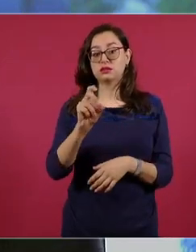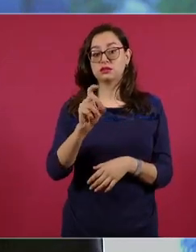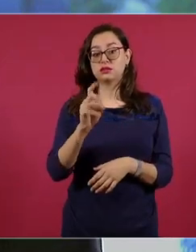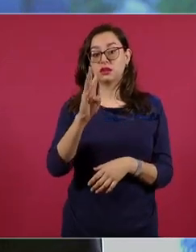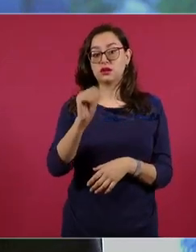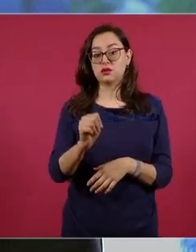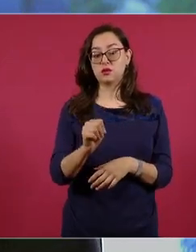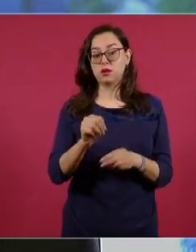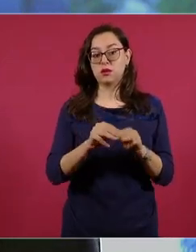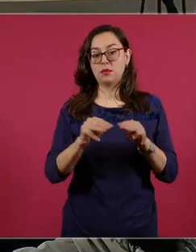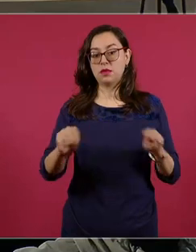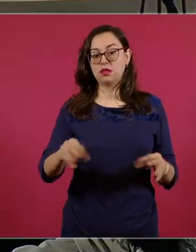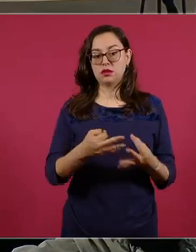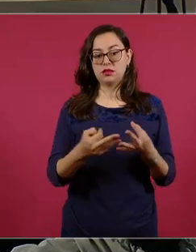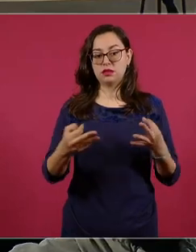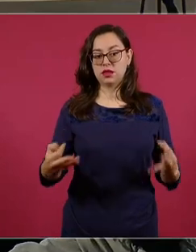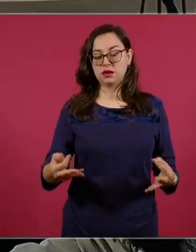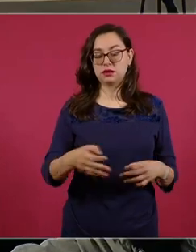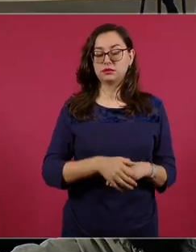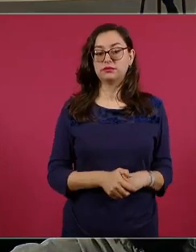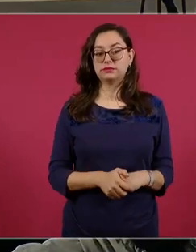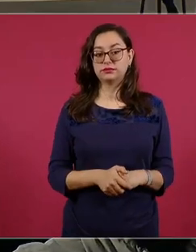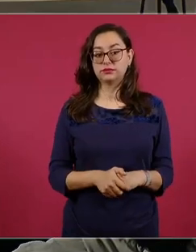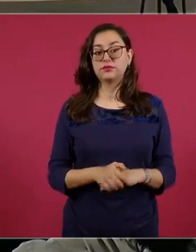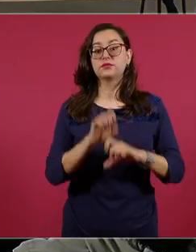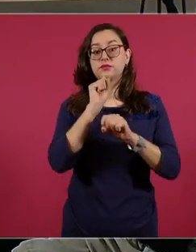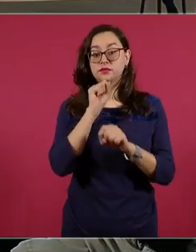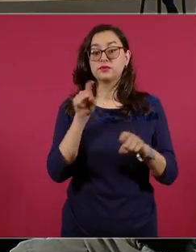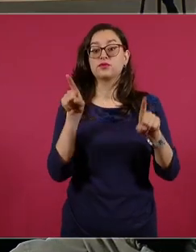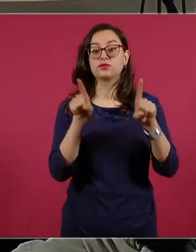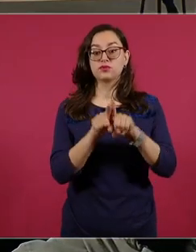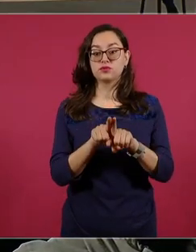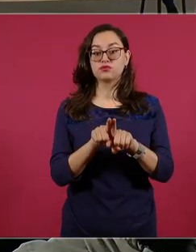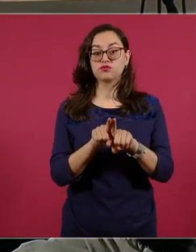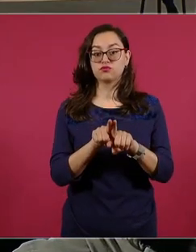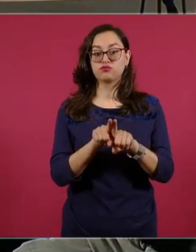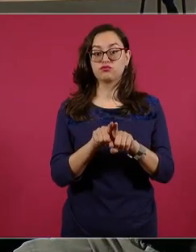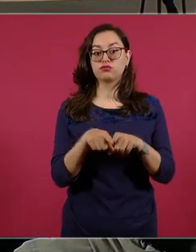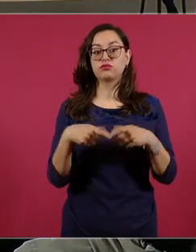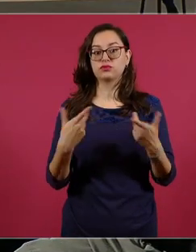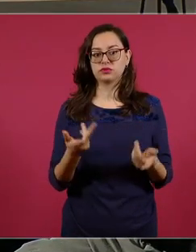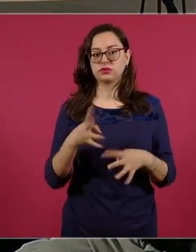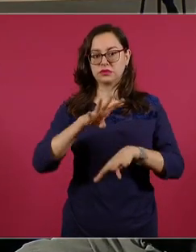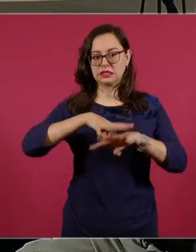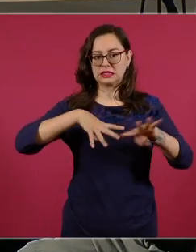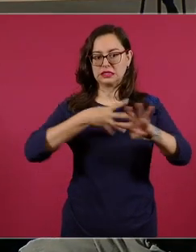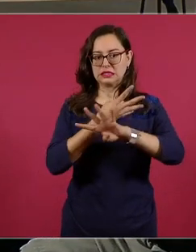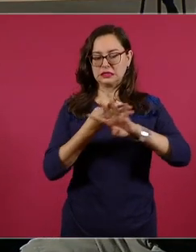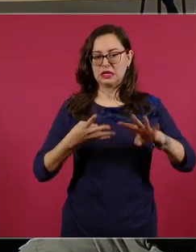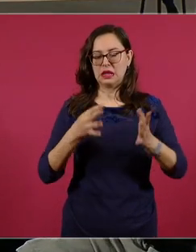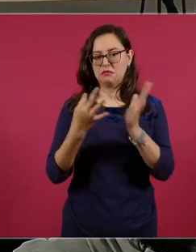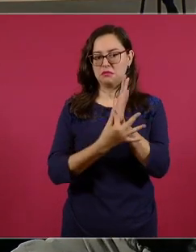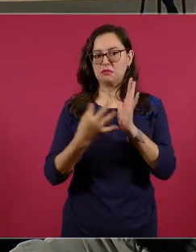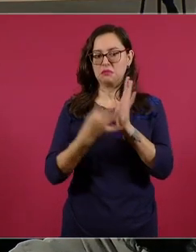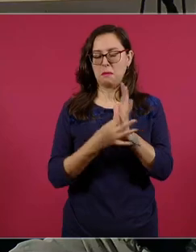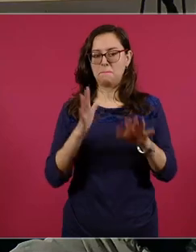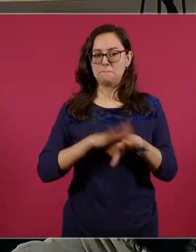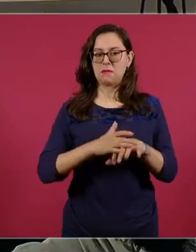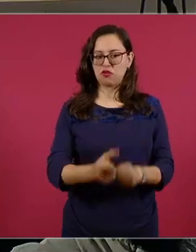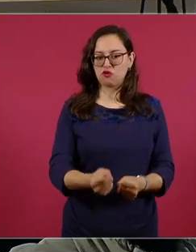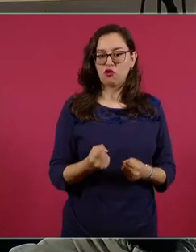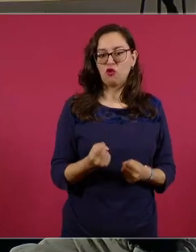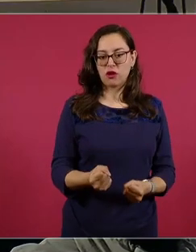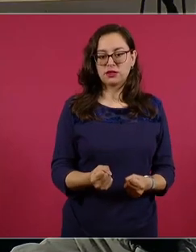801.339 metros cúbicos de tierras, se utilizó una ingeniería de valor con una geomalla que le da más resistencia y